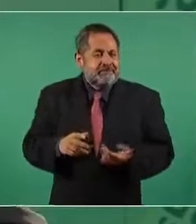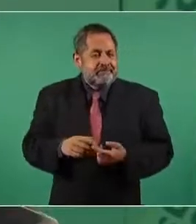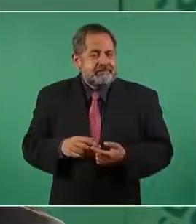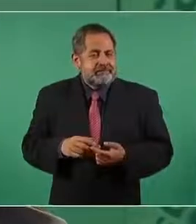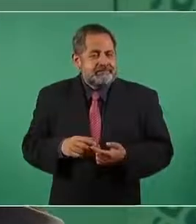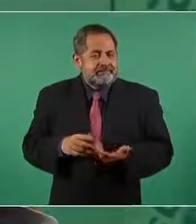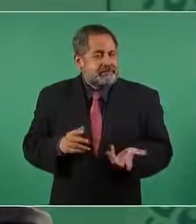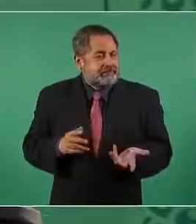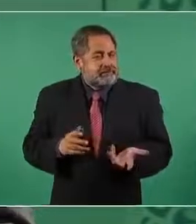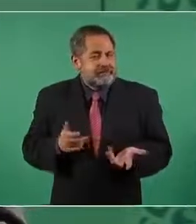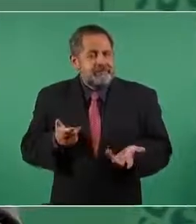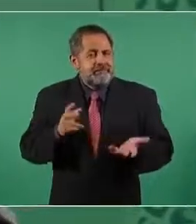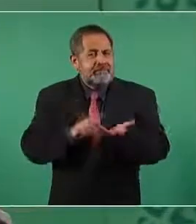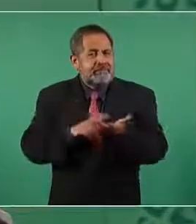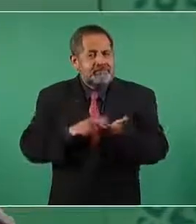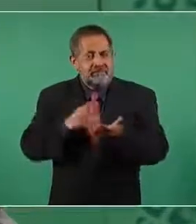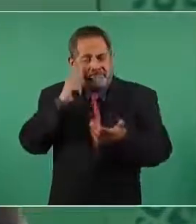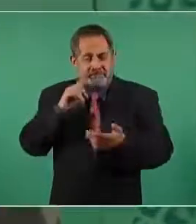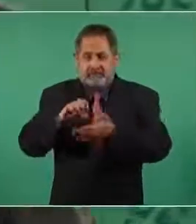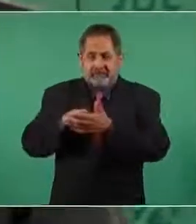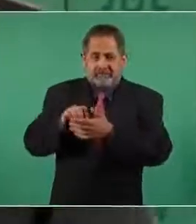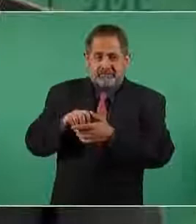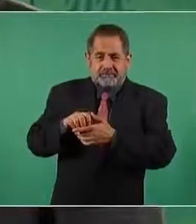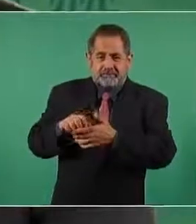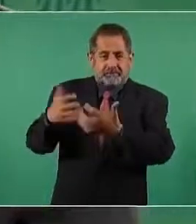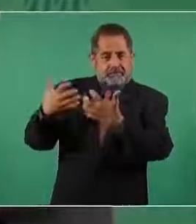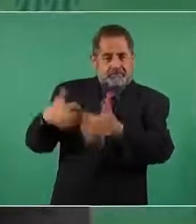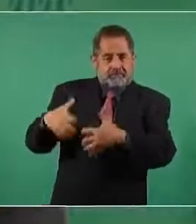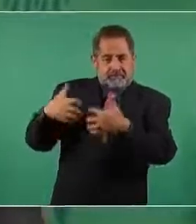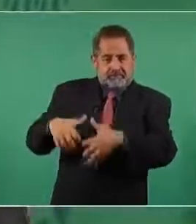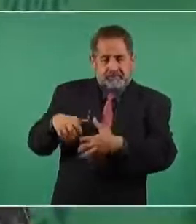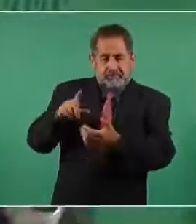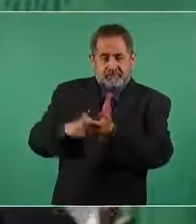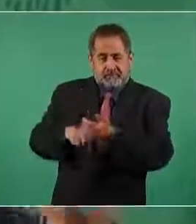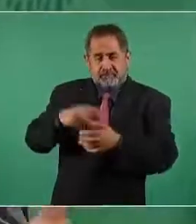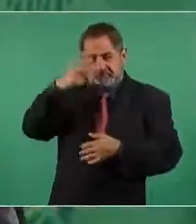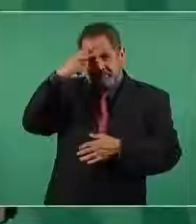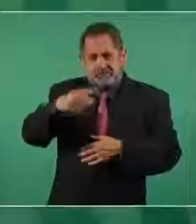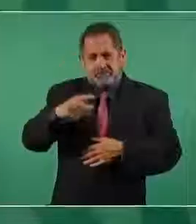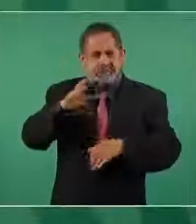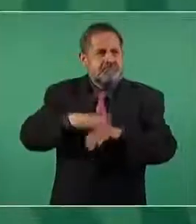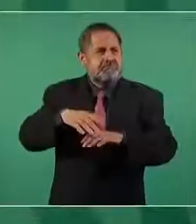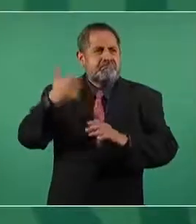lo que significa producir electrodomésticos en México